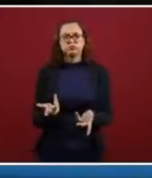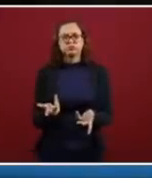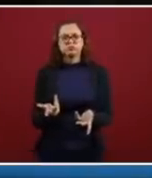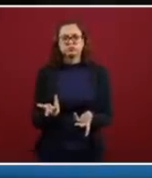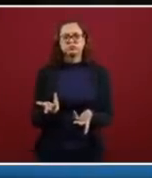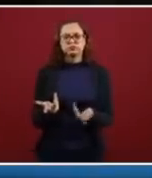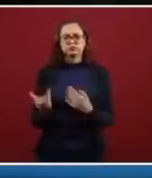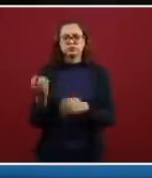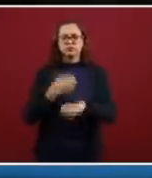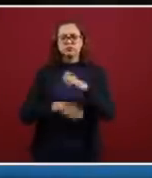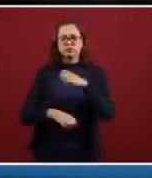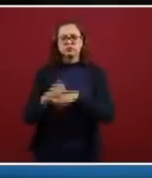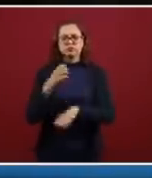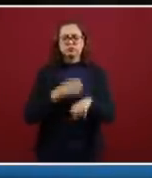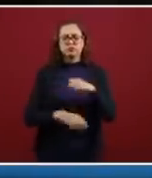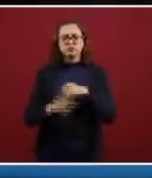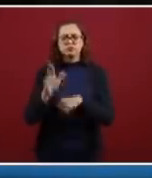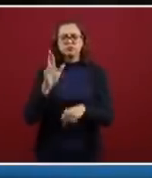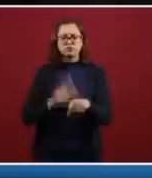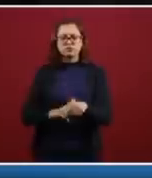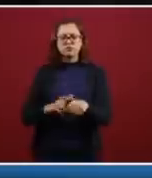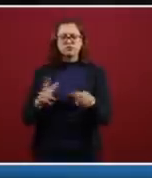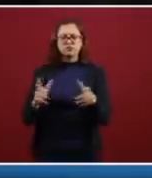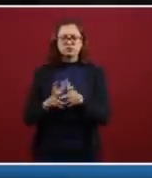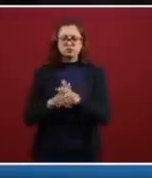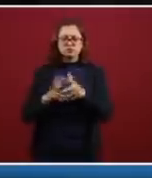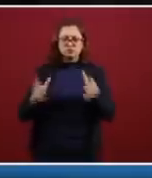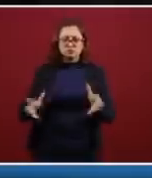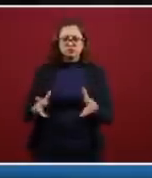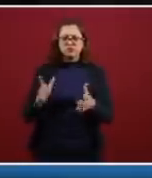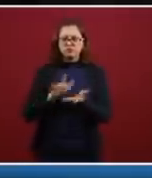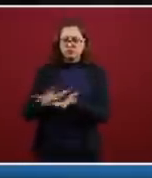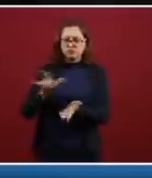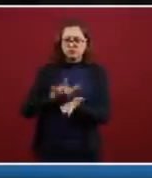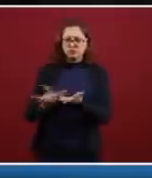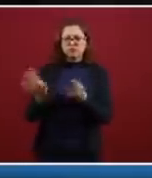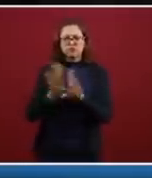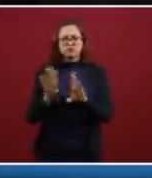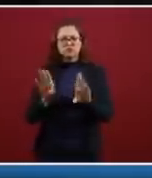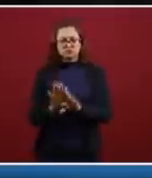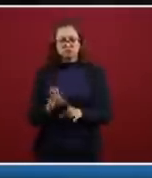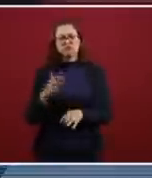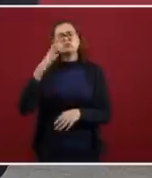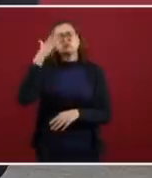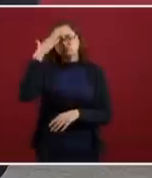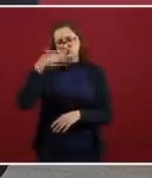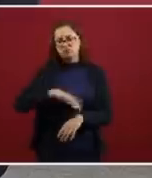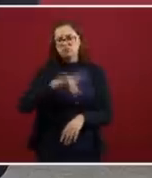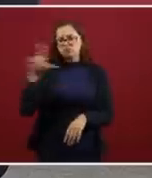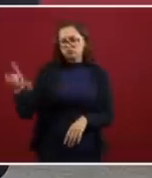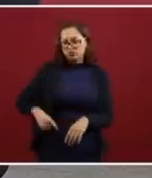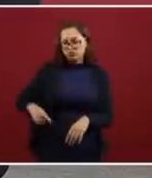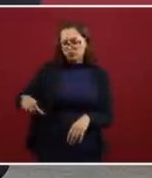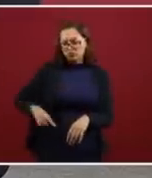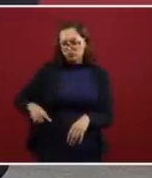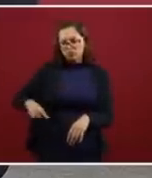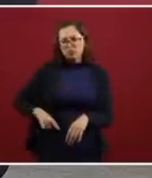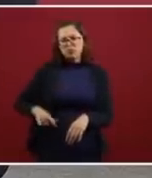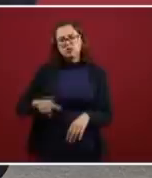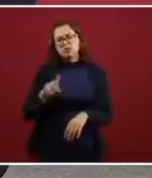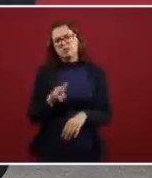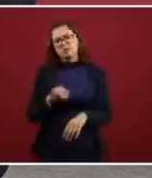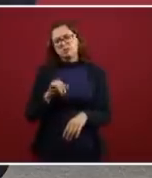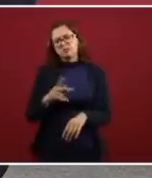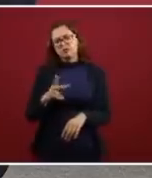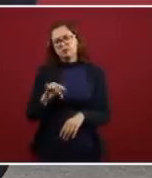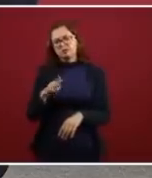a los empresarios medianos. Ya vimos que su gobierno está preocupado por las microempresas,